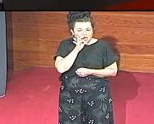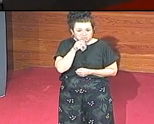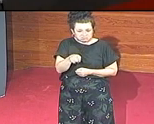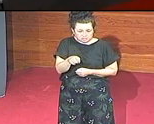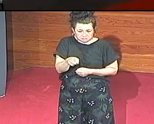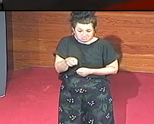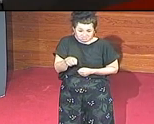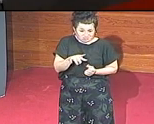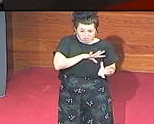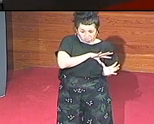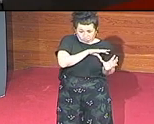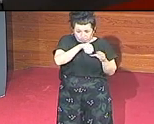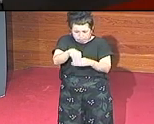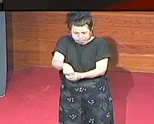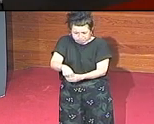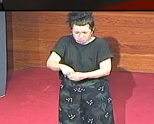mucha humanidad